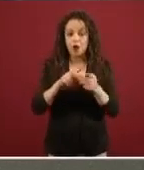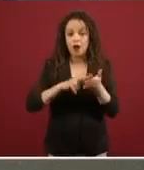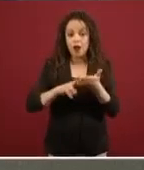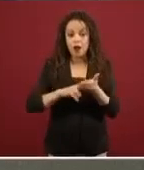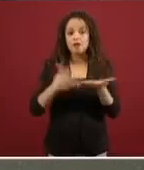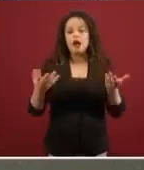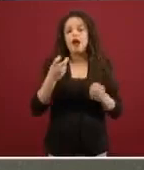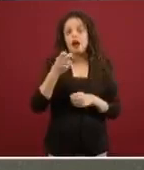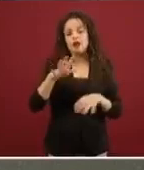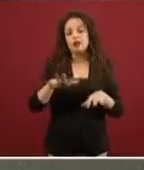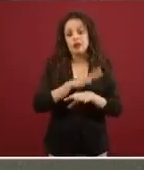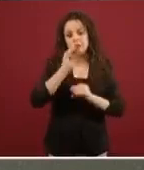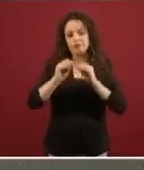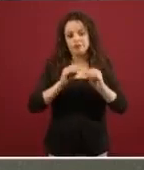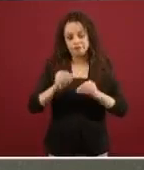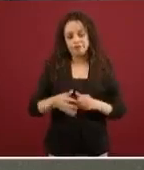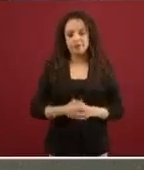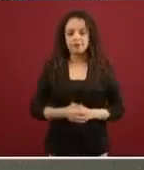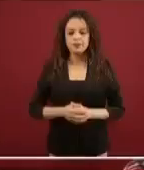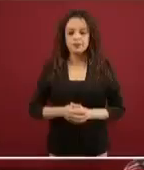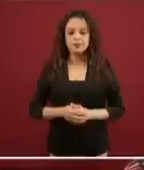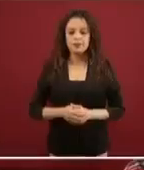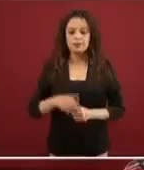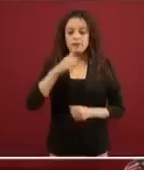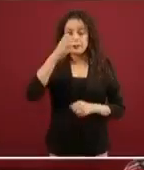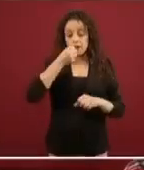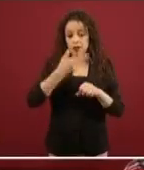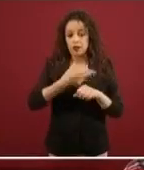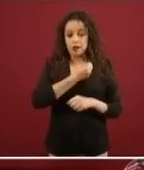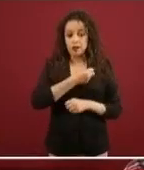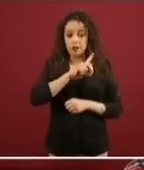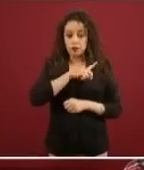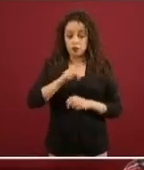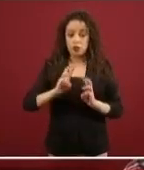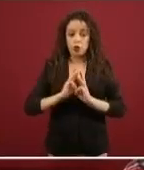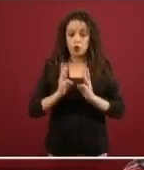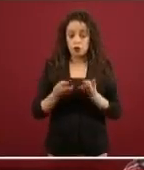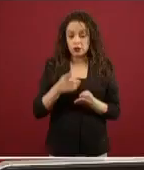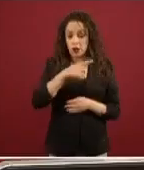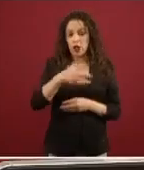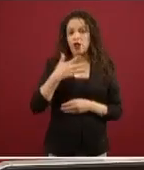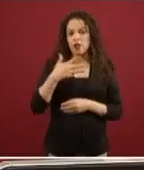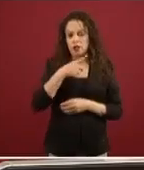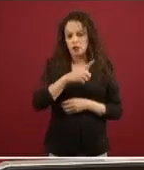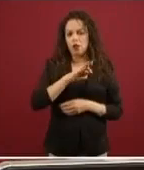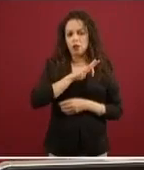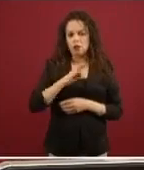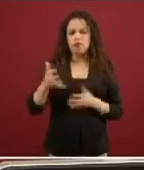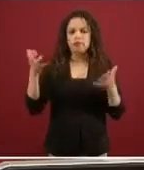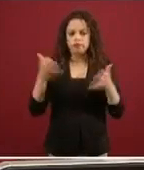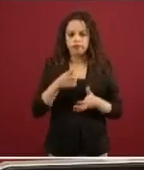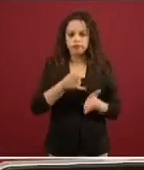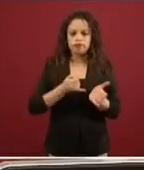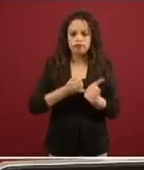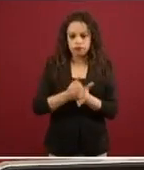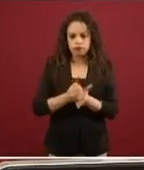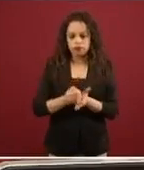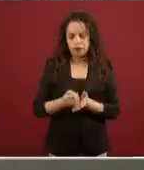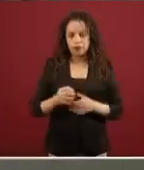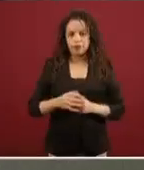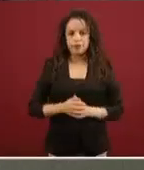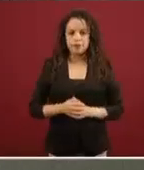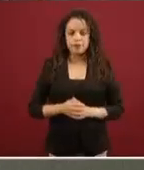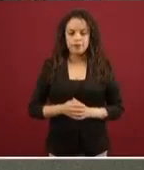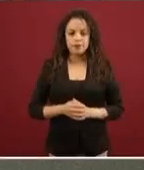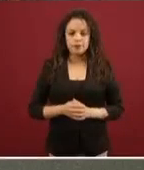Eso lo ve la Secretaría de Salud. El Consejo tiene una facultad de disponer políticas generales, pero no tiene un carácter operativo.